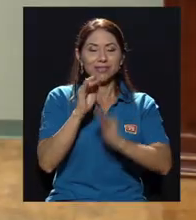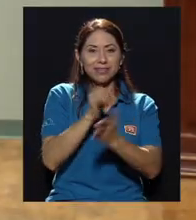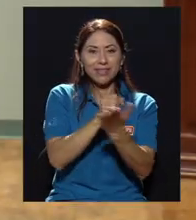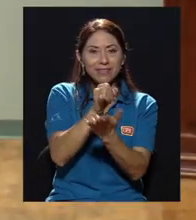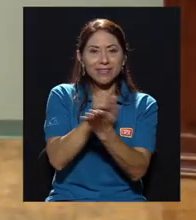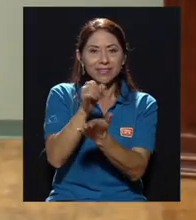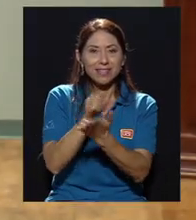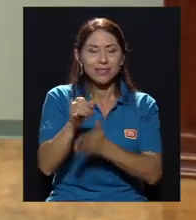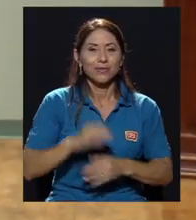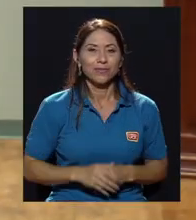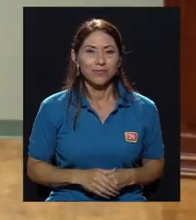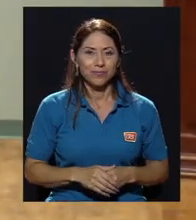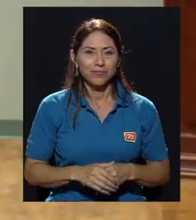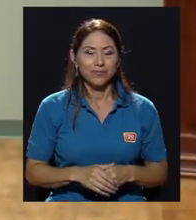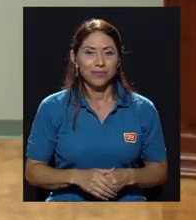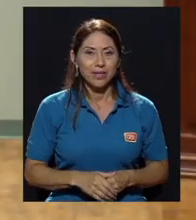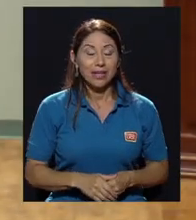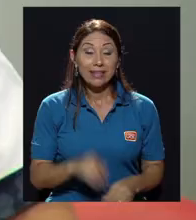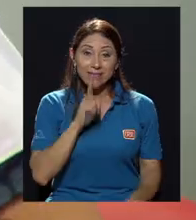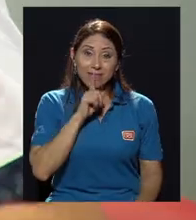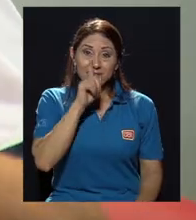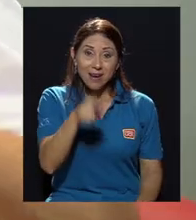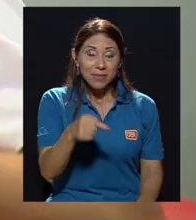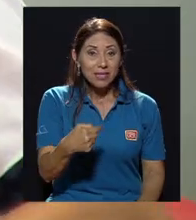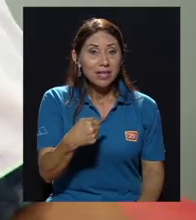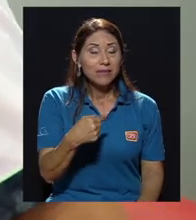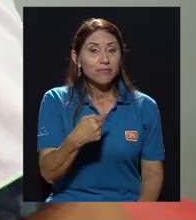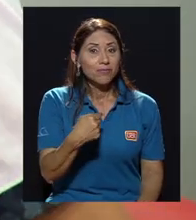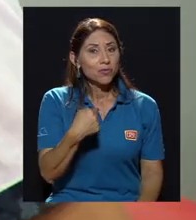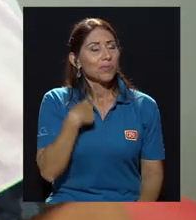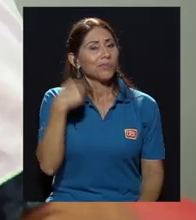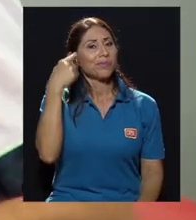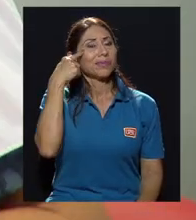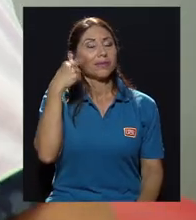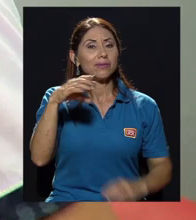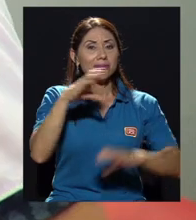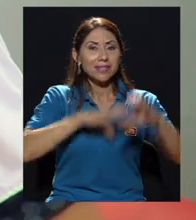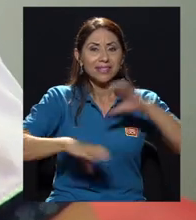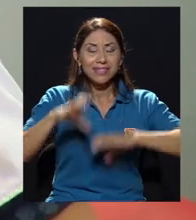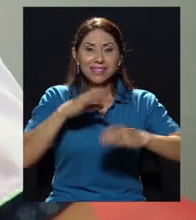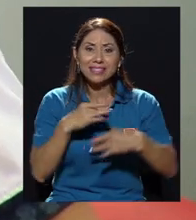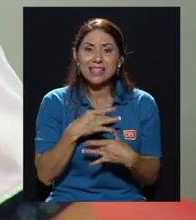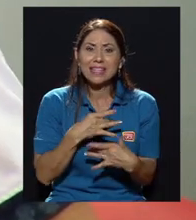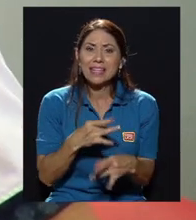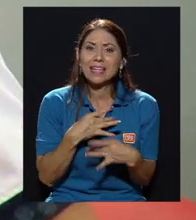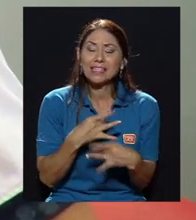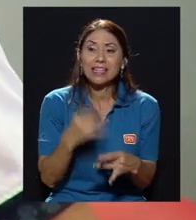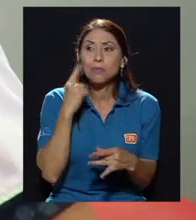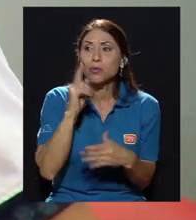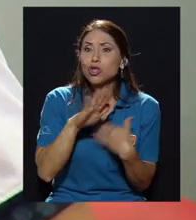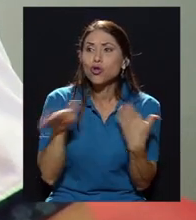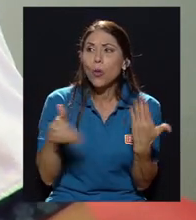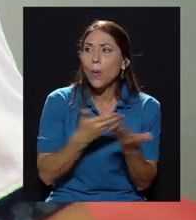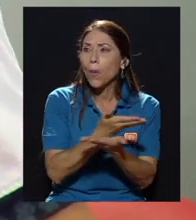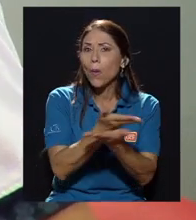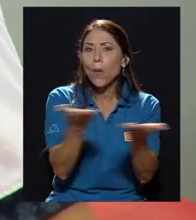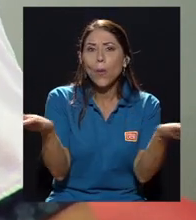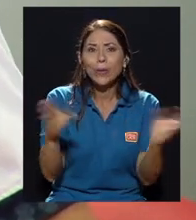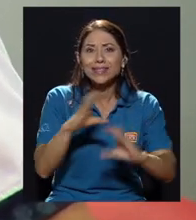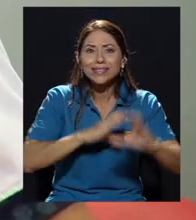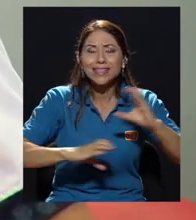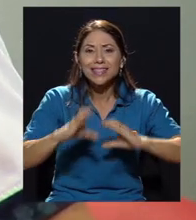la Ciudad de la Investigación. Yo es que realmente soy de los que piensan que la ciencia es interesante porque todo es